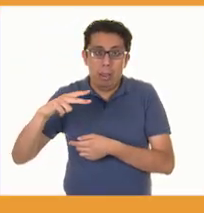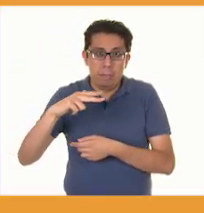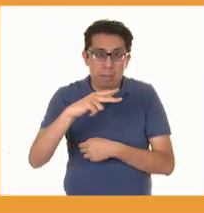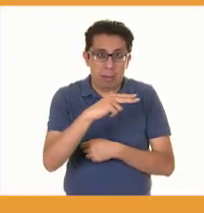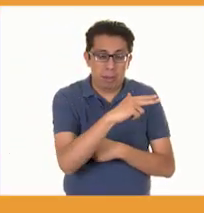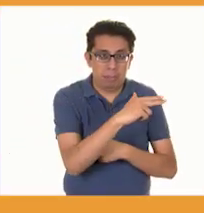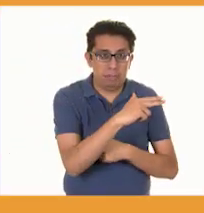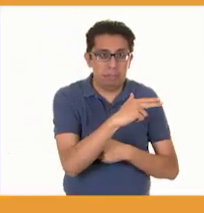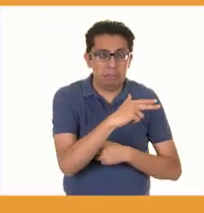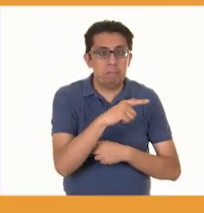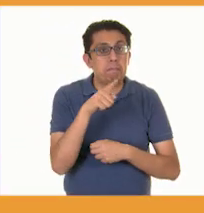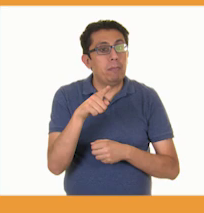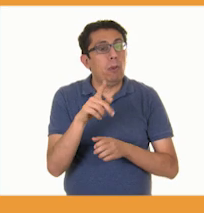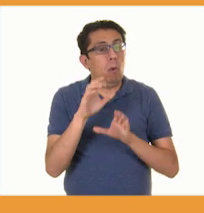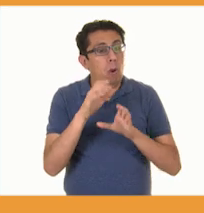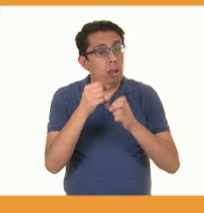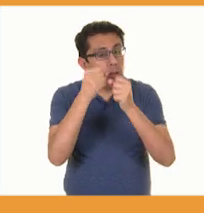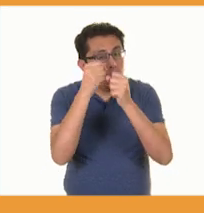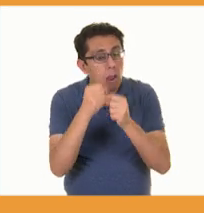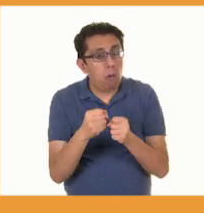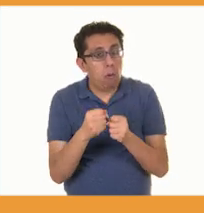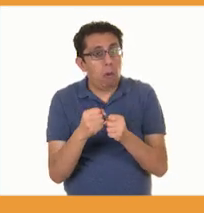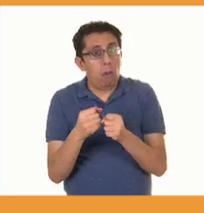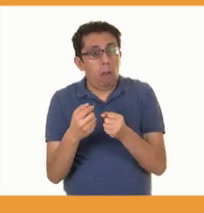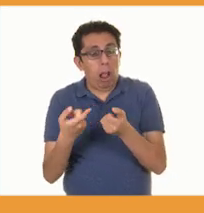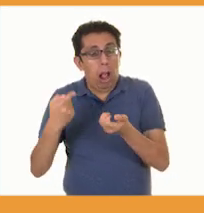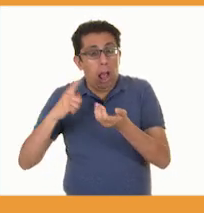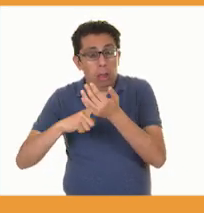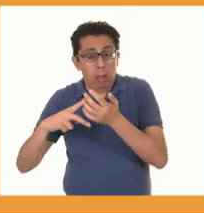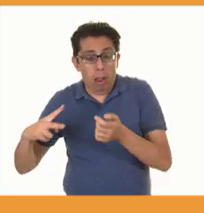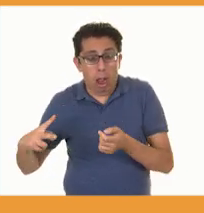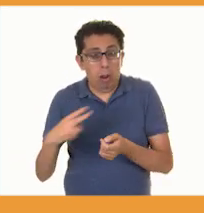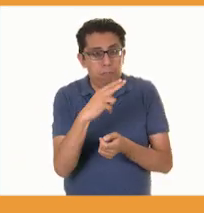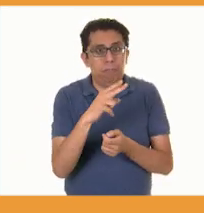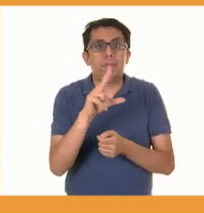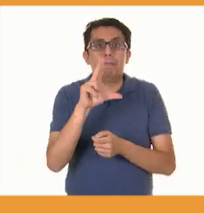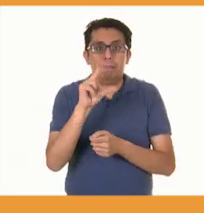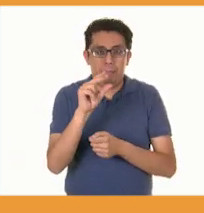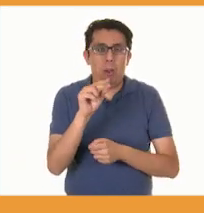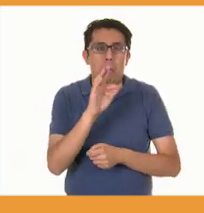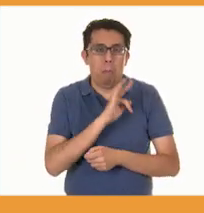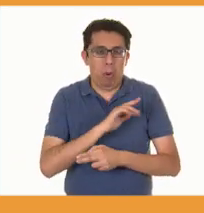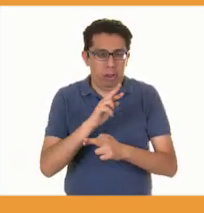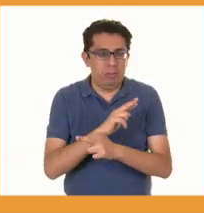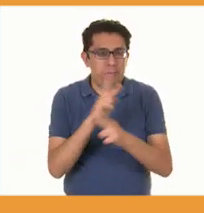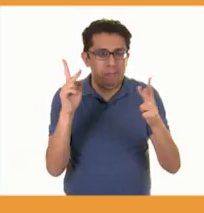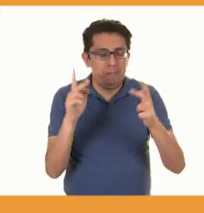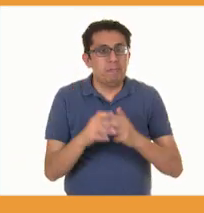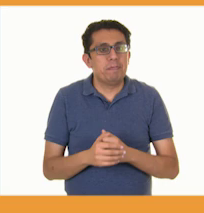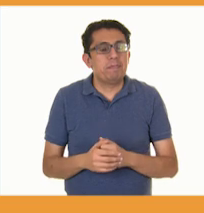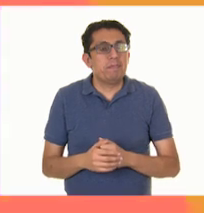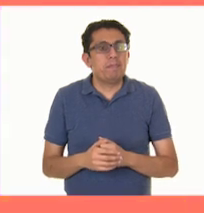marcaste. Asegúrate de cortar por fuera de la playera. No introduzcas las tijeras en ella.